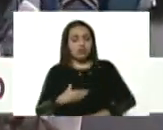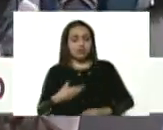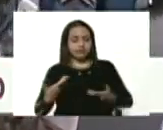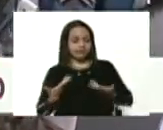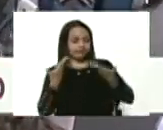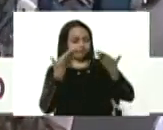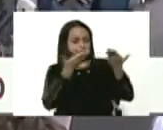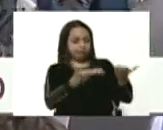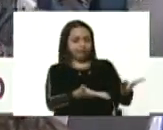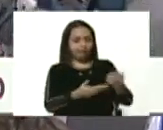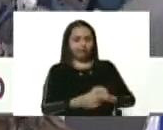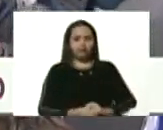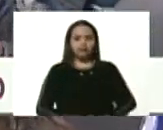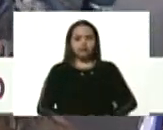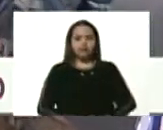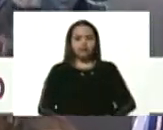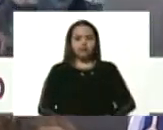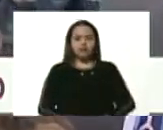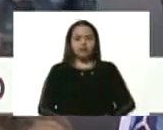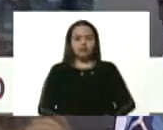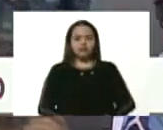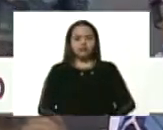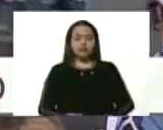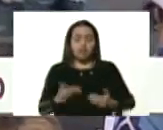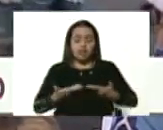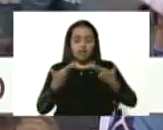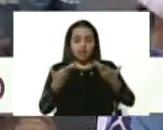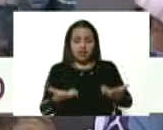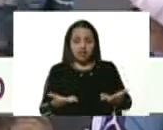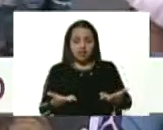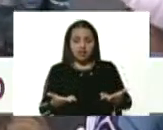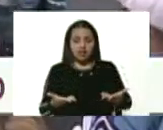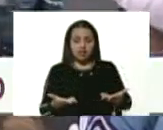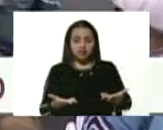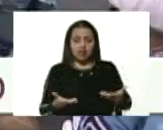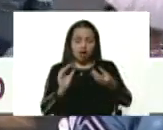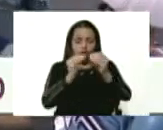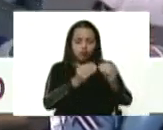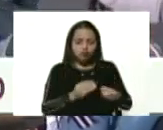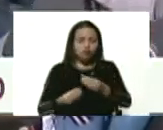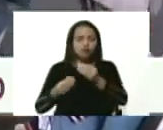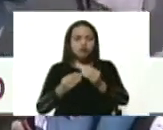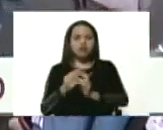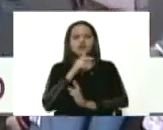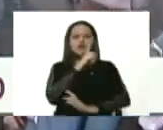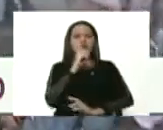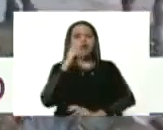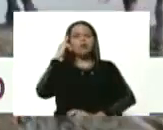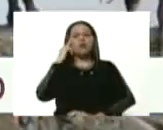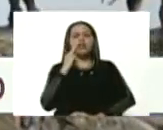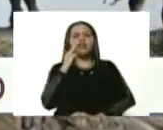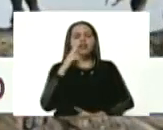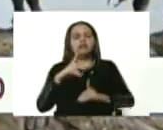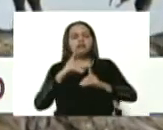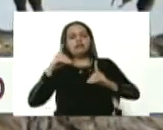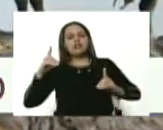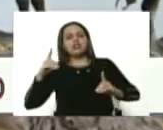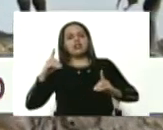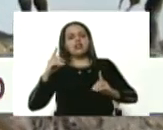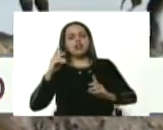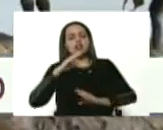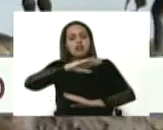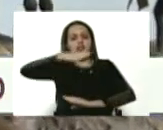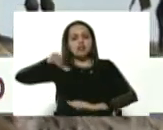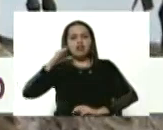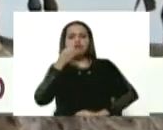Se trata de la escultura Bolívar del Cerro Buenavista. Chávez vive. La